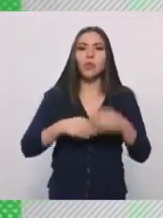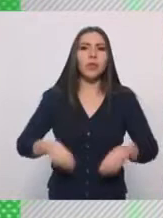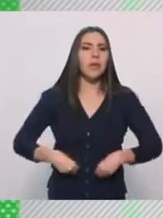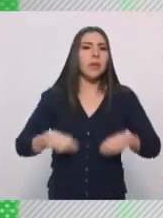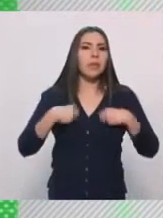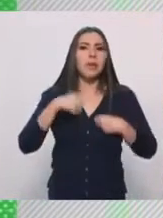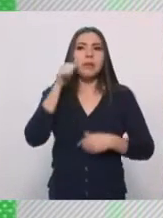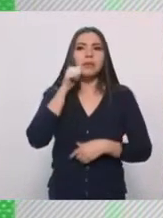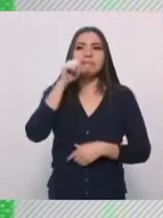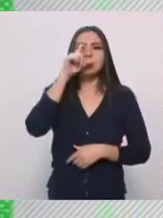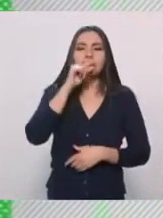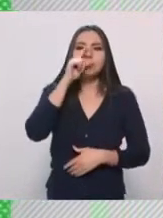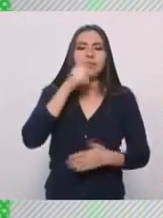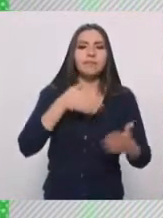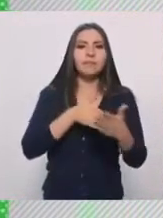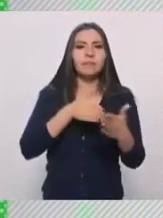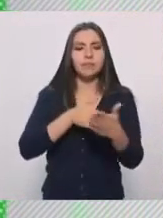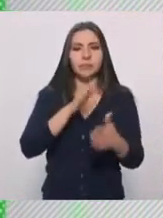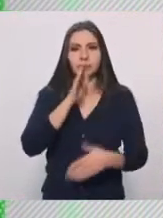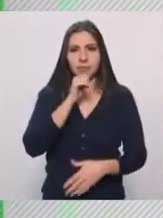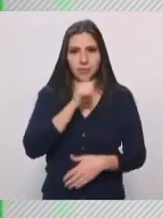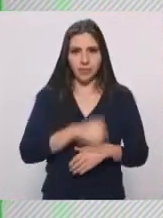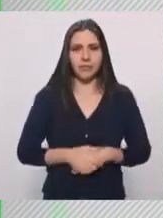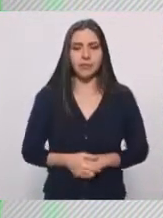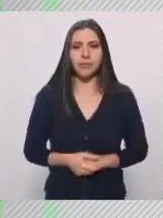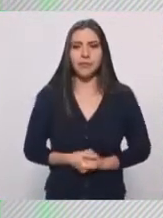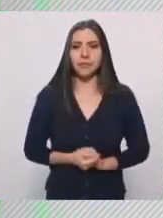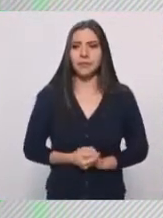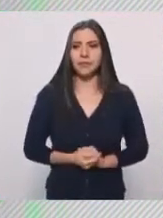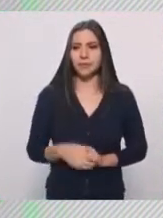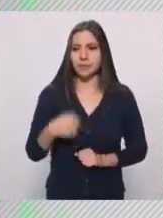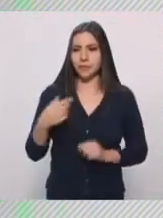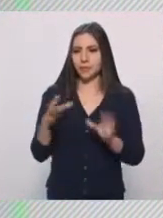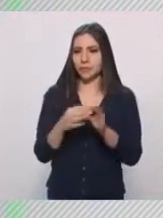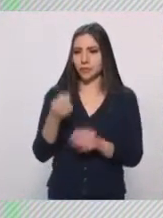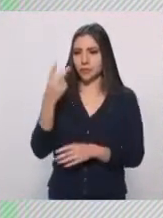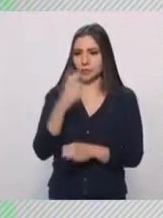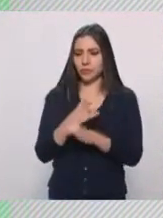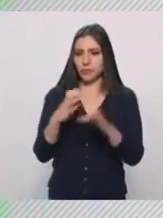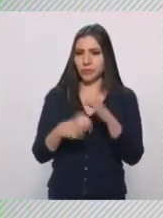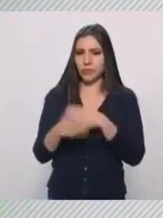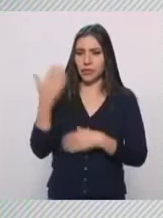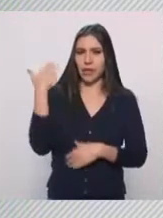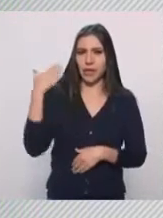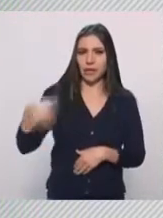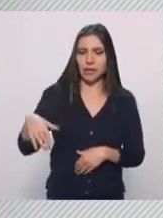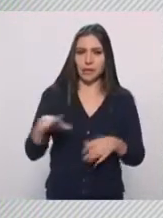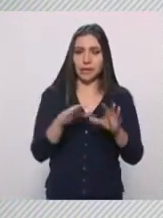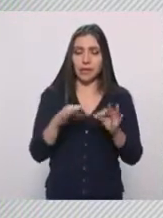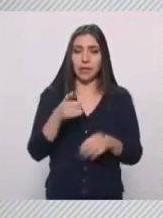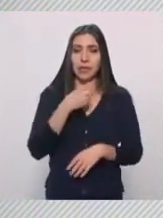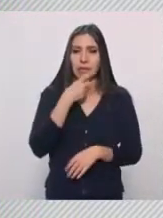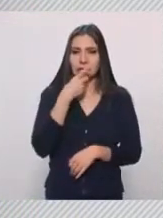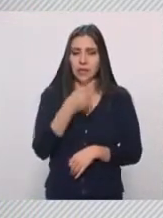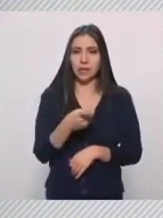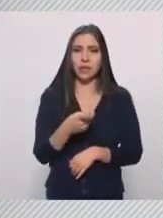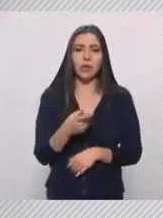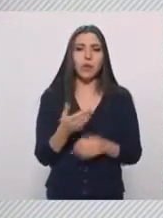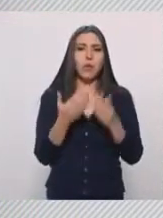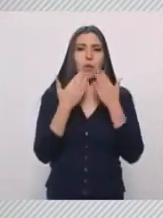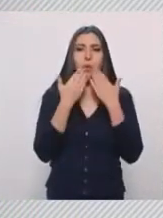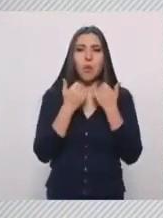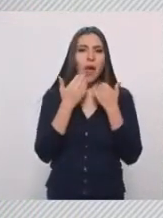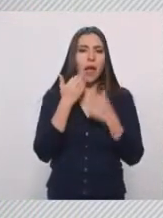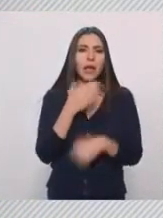que seamos. Estimado, yo quisiera comentar dos cosas. Hace rato comentabas que no existen pues hijos que cumplan como una